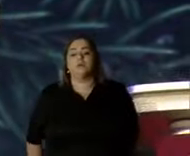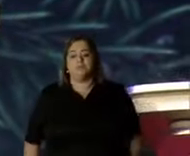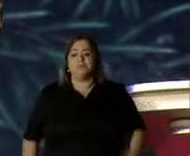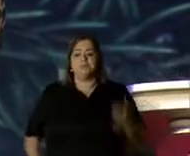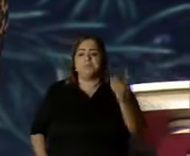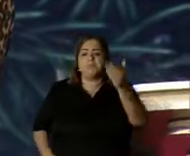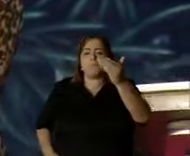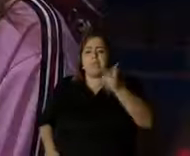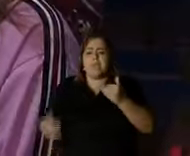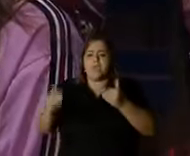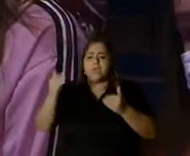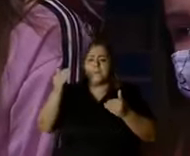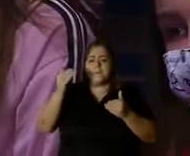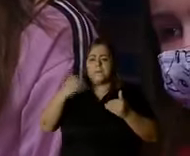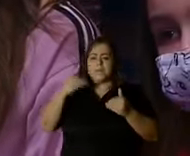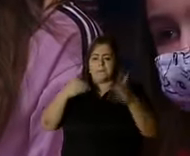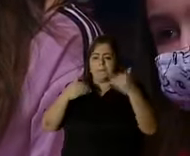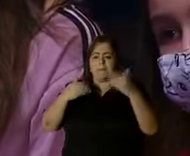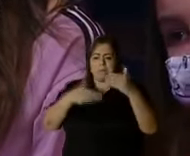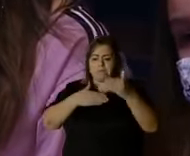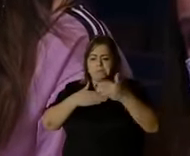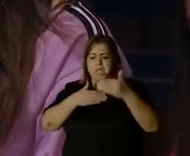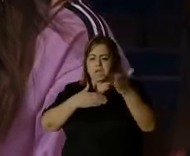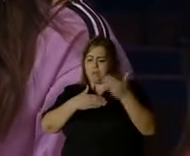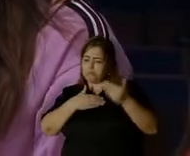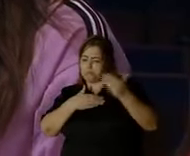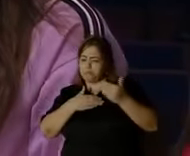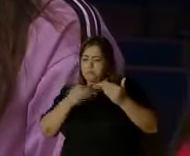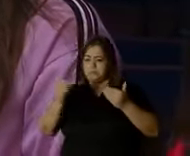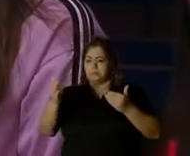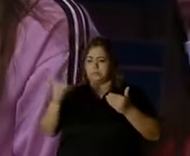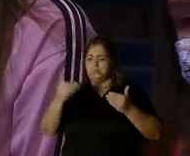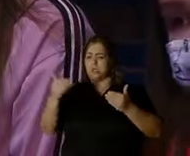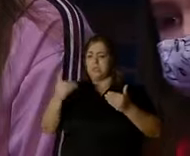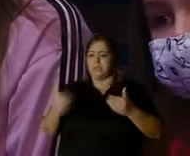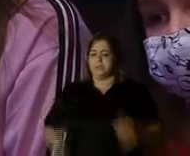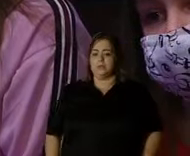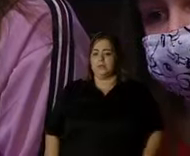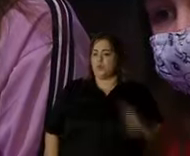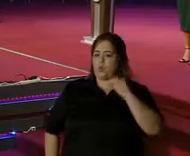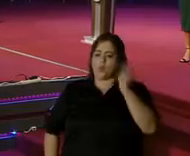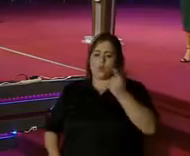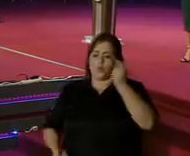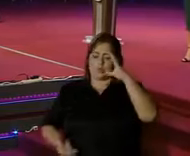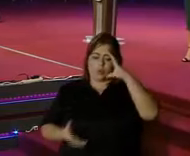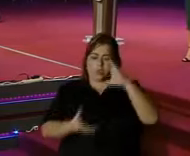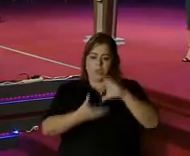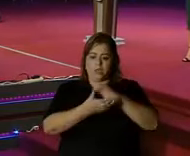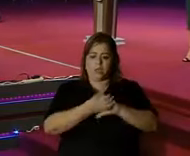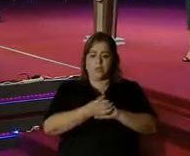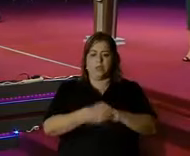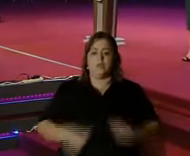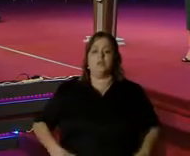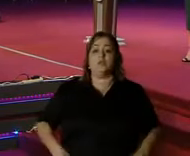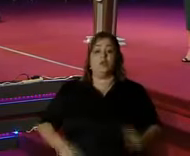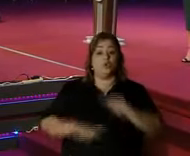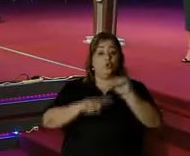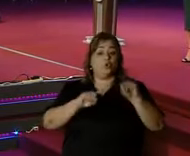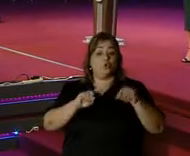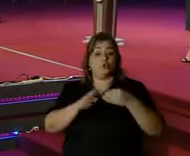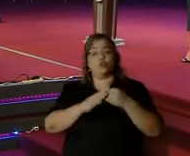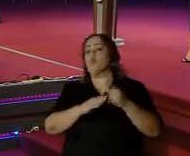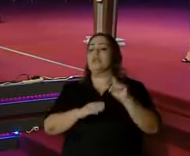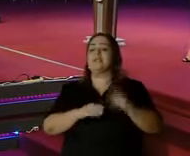Acérquese. Acérquese. Eso es. Todo el mundo tiene su mascarillita.